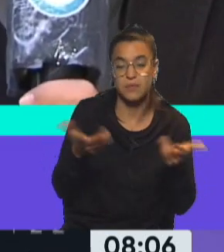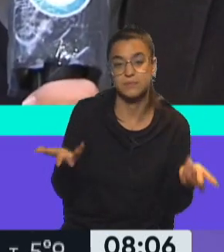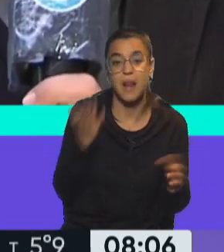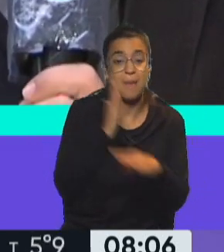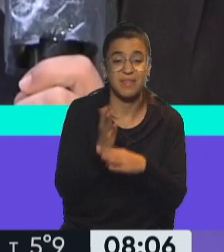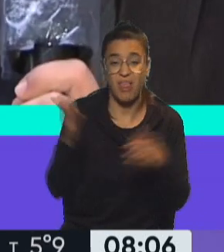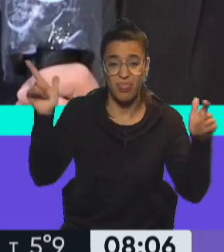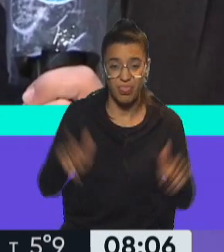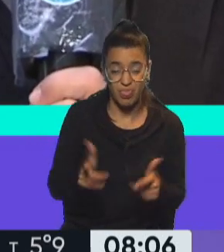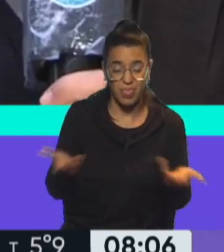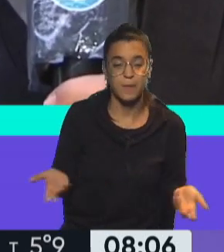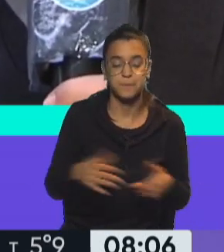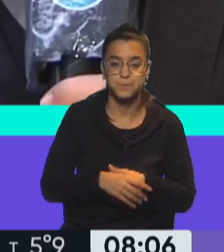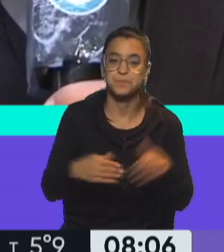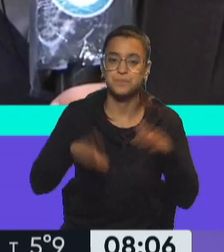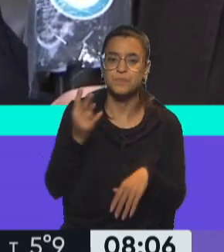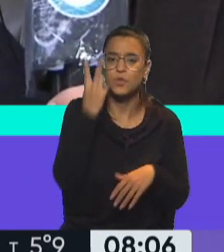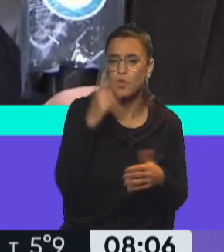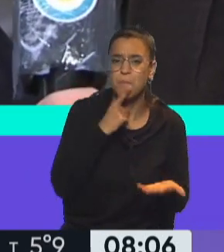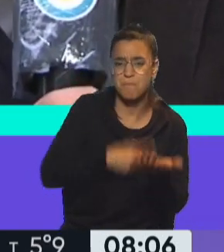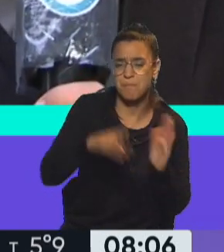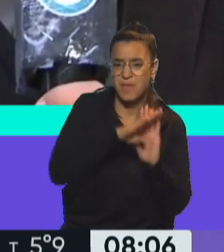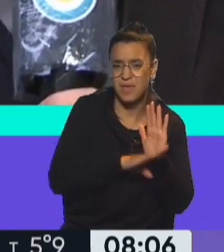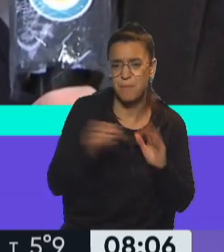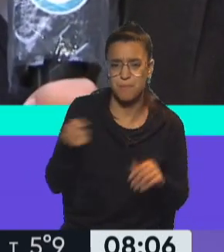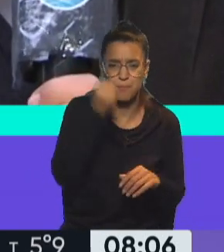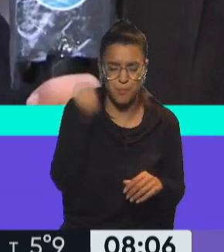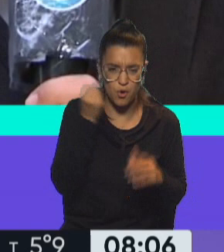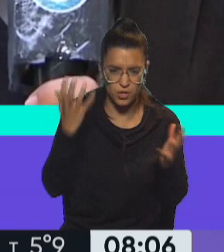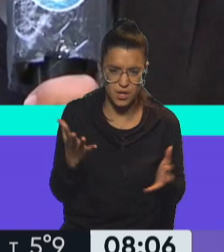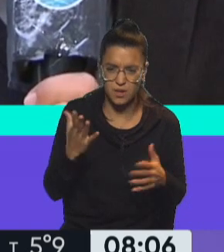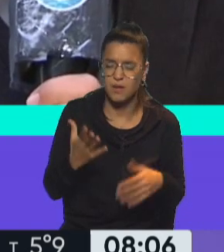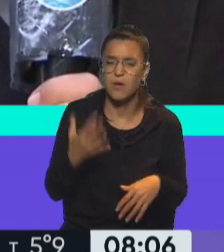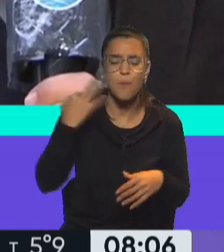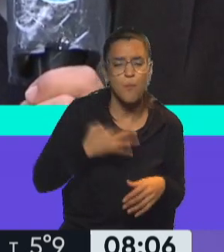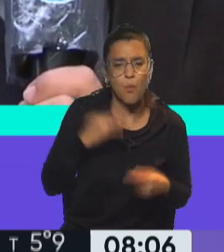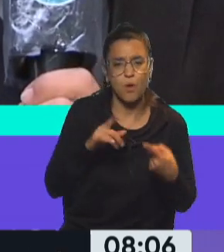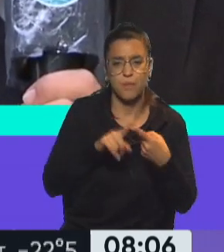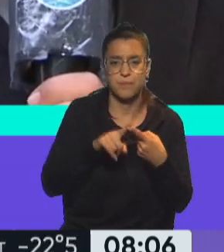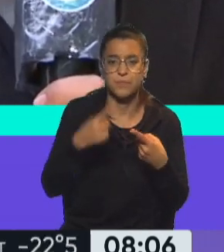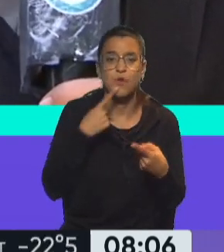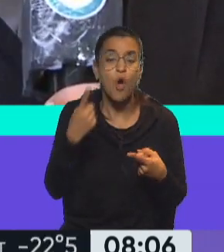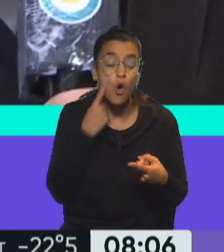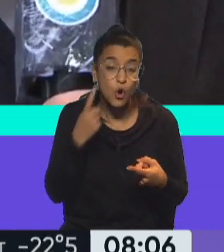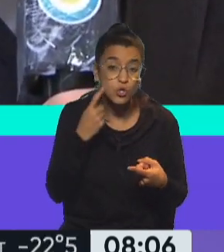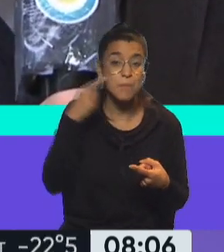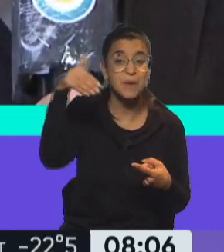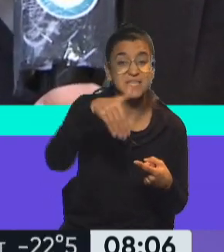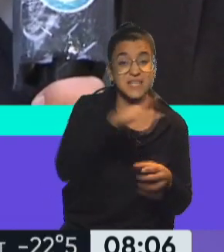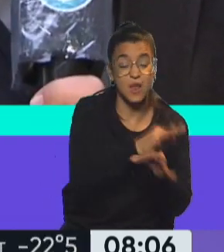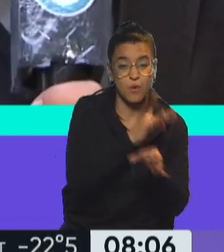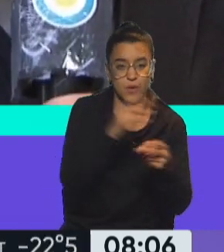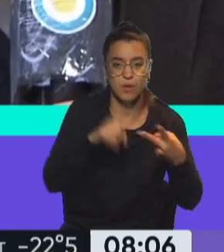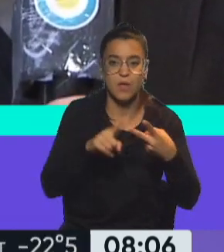la mitad. Sobre todo con dos medidas que me parece que han sido de extrema efectividad, que son el control de la presencialidad escolar